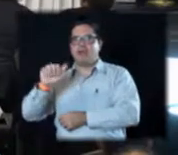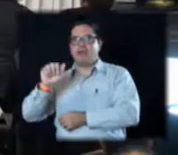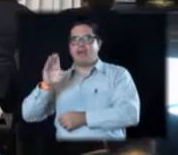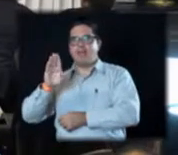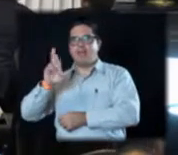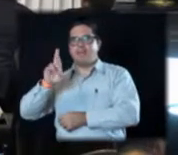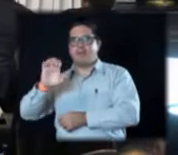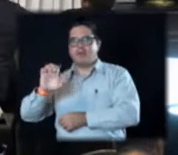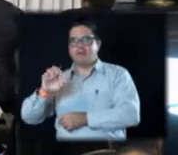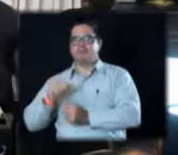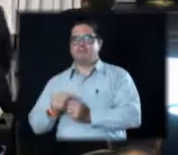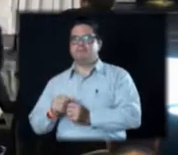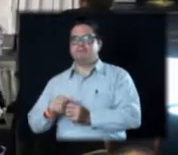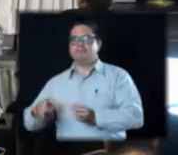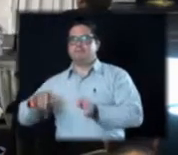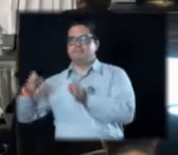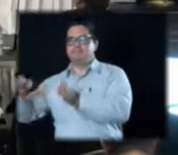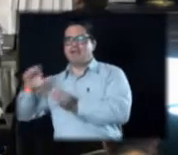Antonio Tejera.